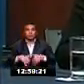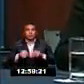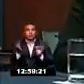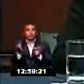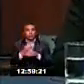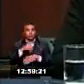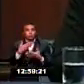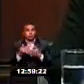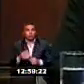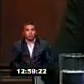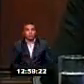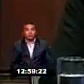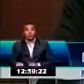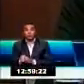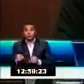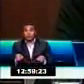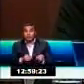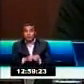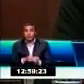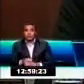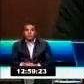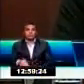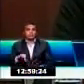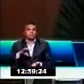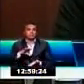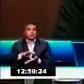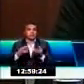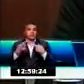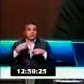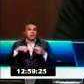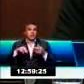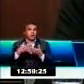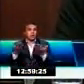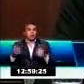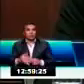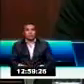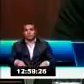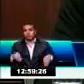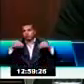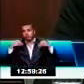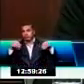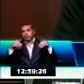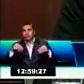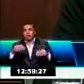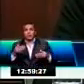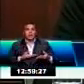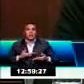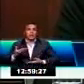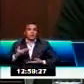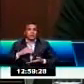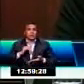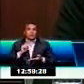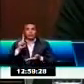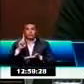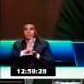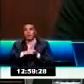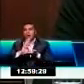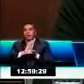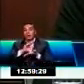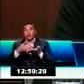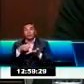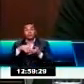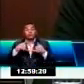funcionando, las oficinas, los centros comerciales, los supermercados, las tiendas de cada barrio, todo esto